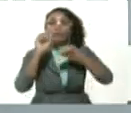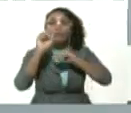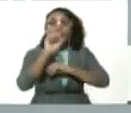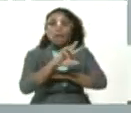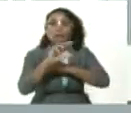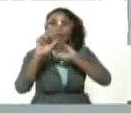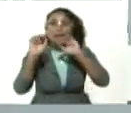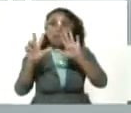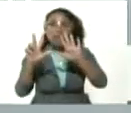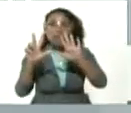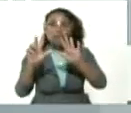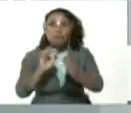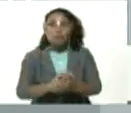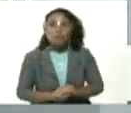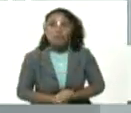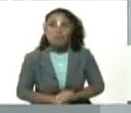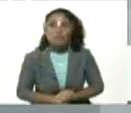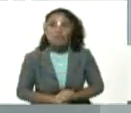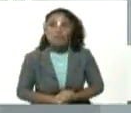38.